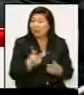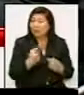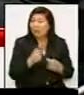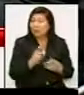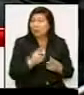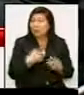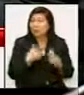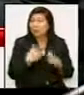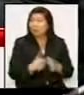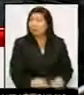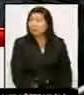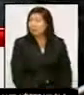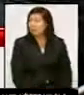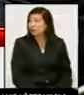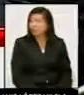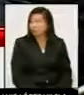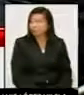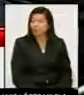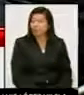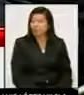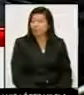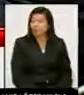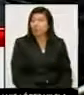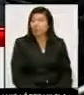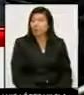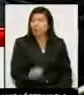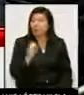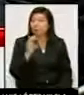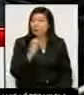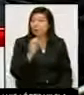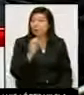poder fiscalizar y